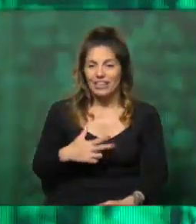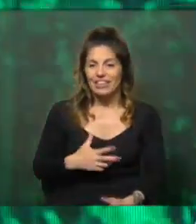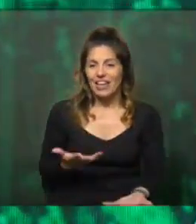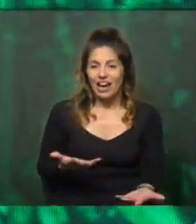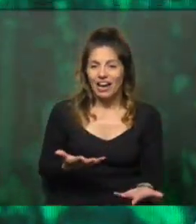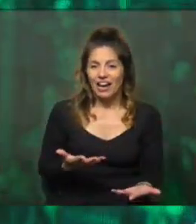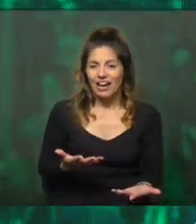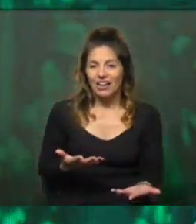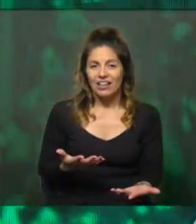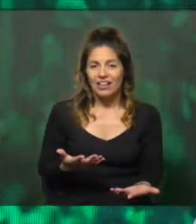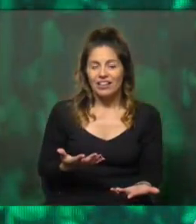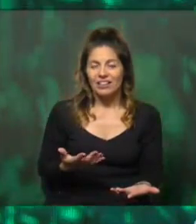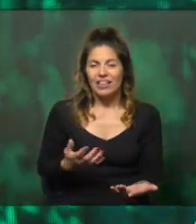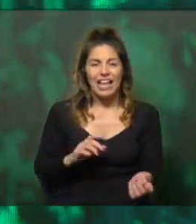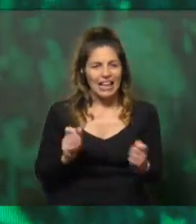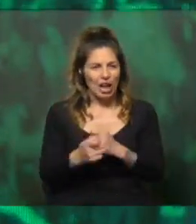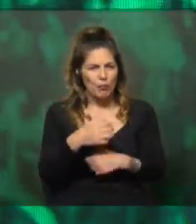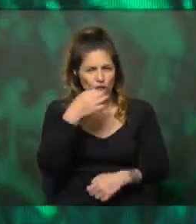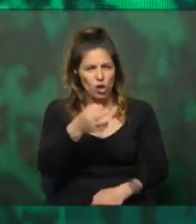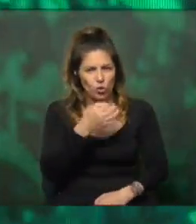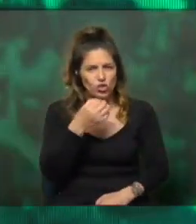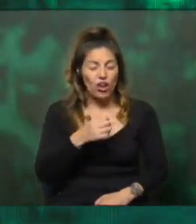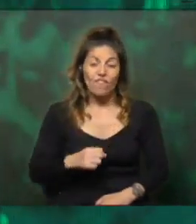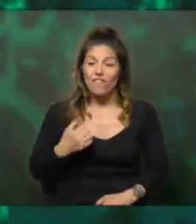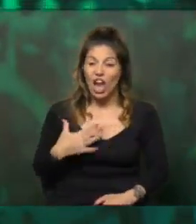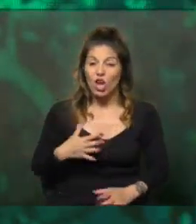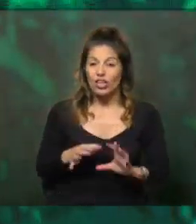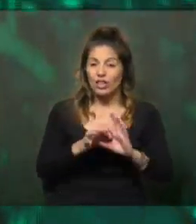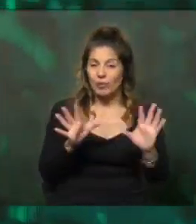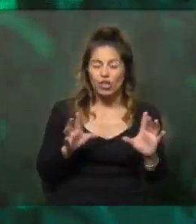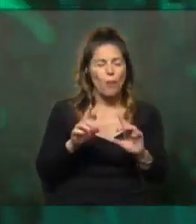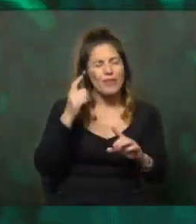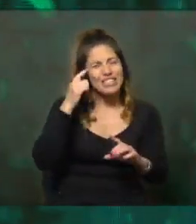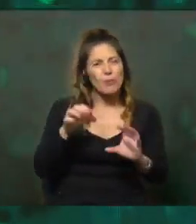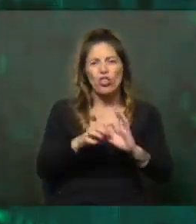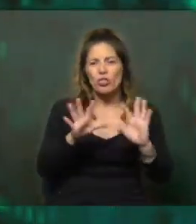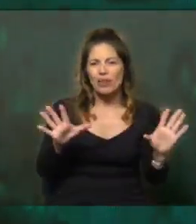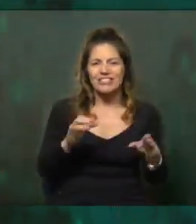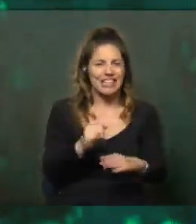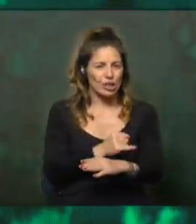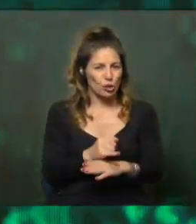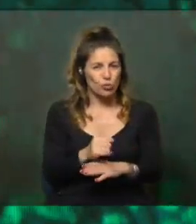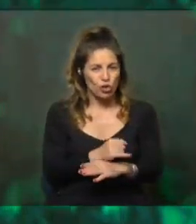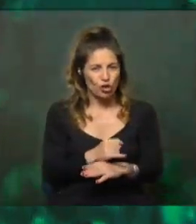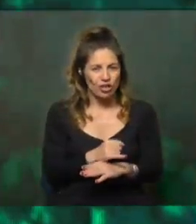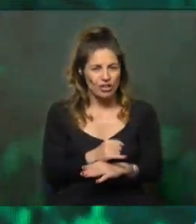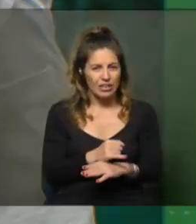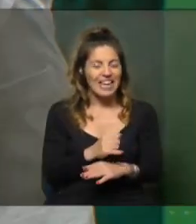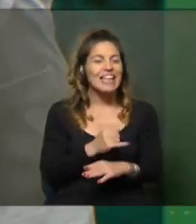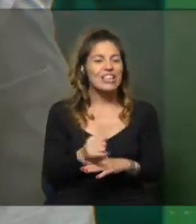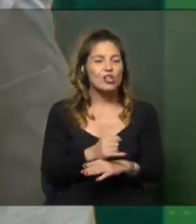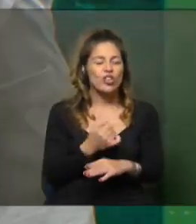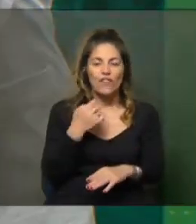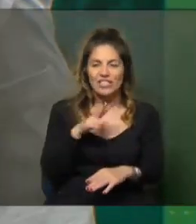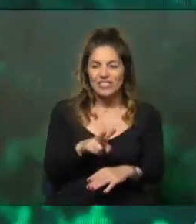discursivo me parece que es un elemento central y también hay valores democráticos que se ponen en juego ahí o sea no pensemos en la democracia solamente las instituciones Sí en esas instituciones